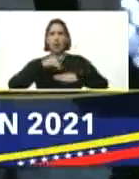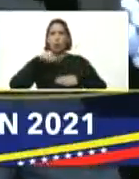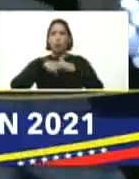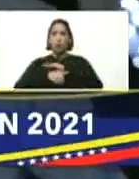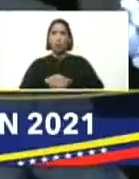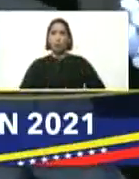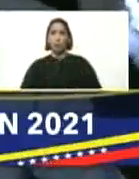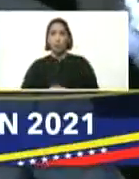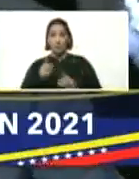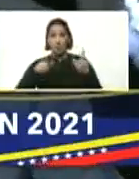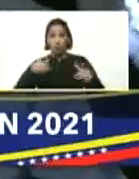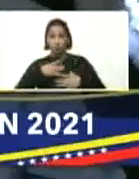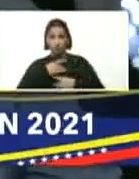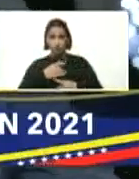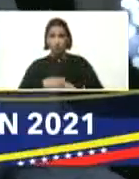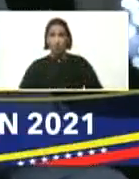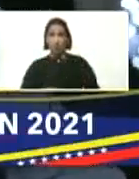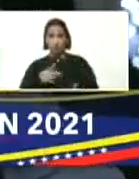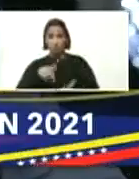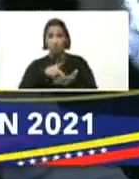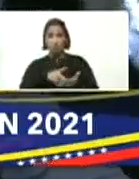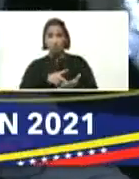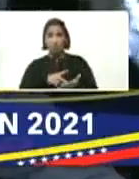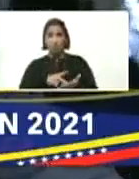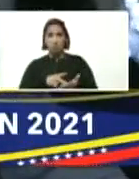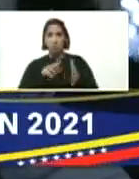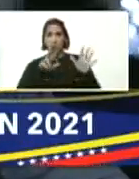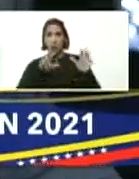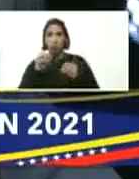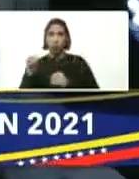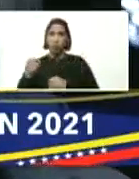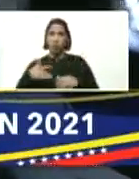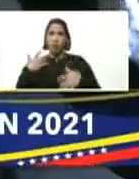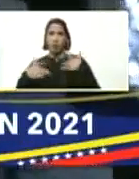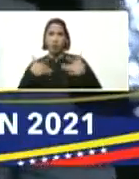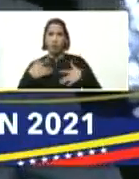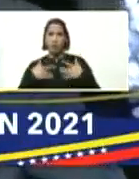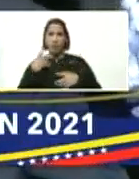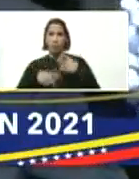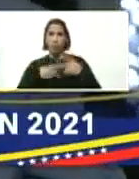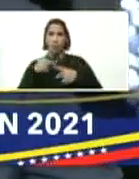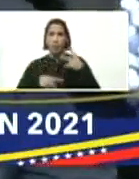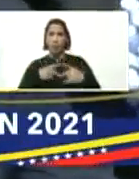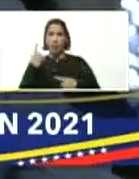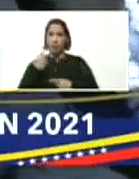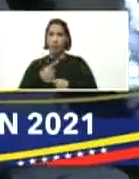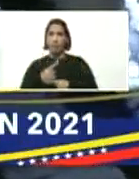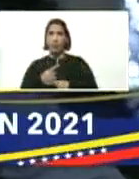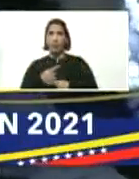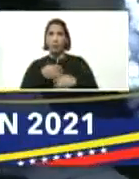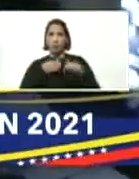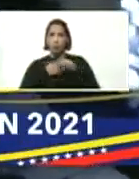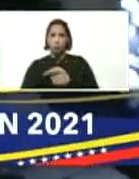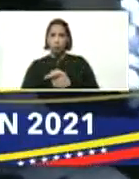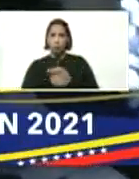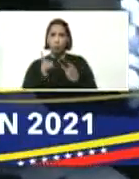que estén interesadas en participar de las 800 actividades programadas deben, por supuesto, acceder